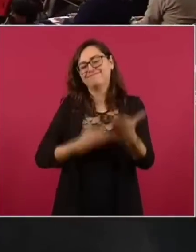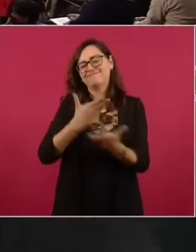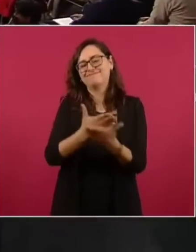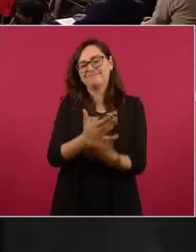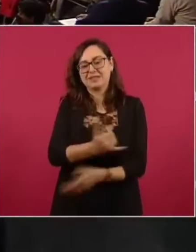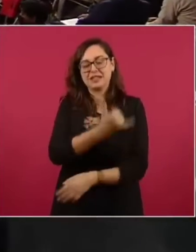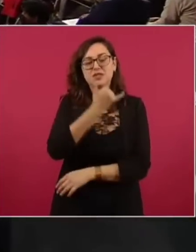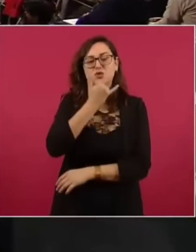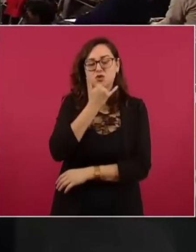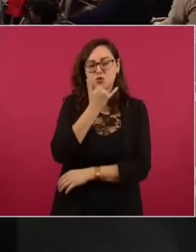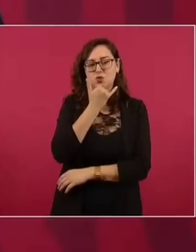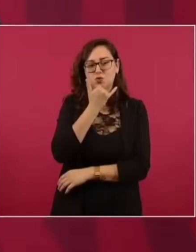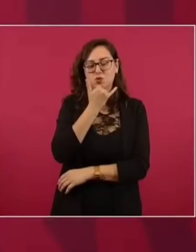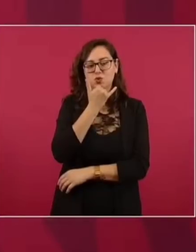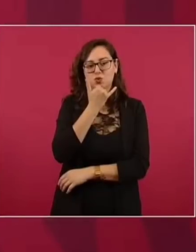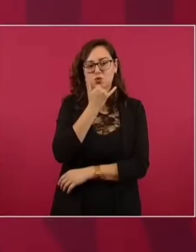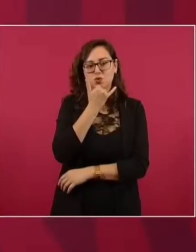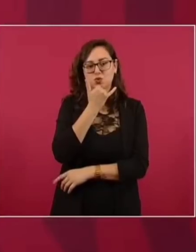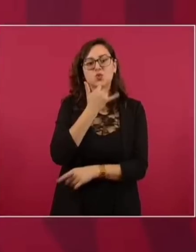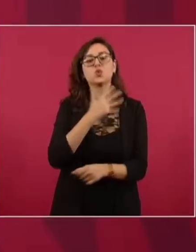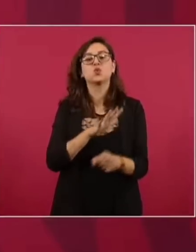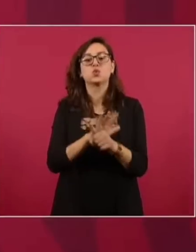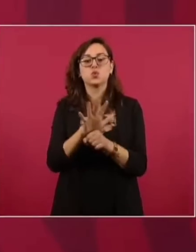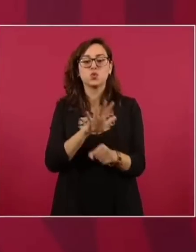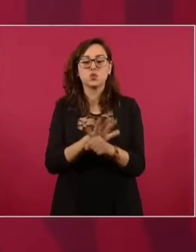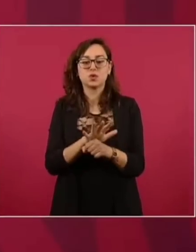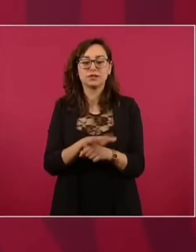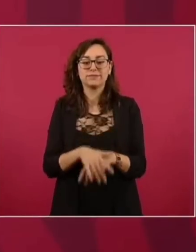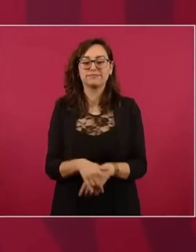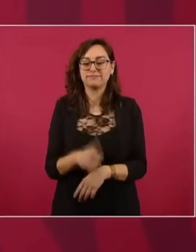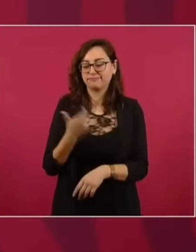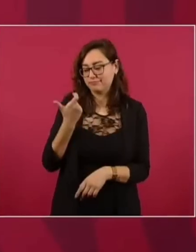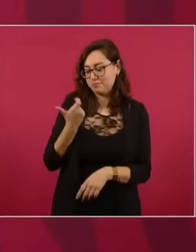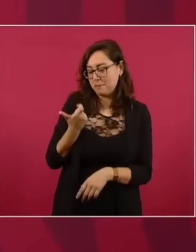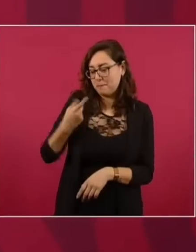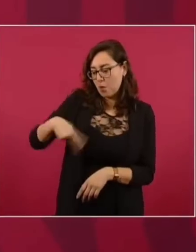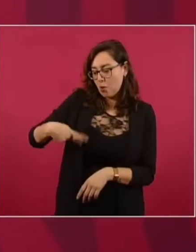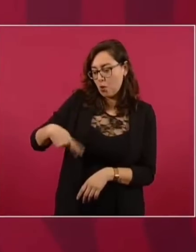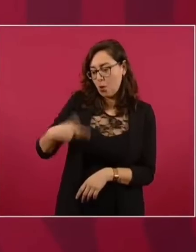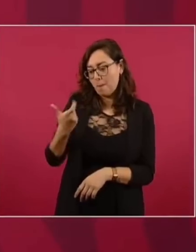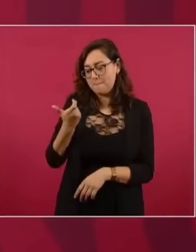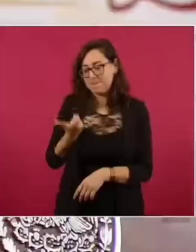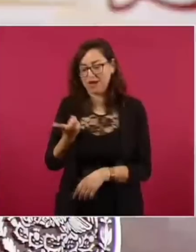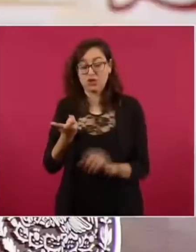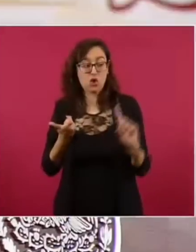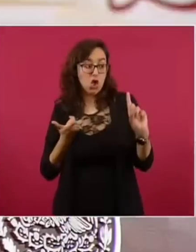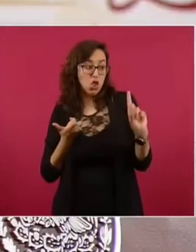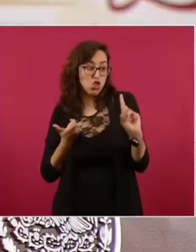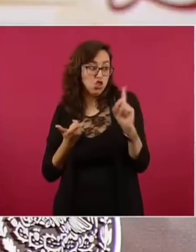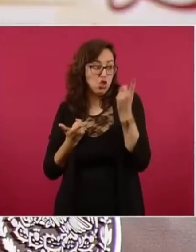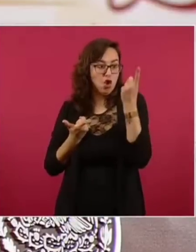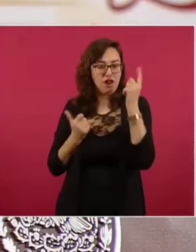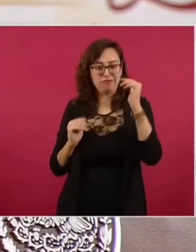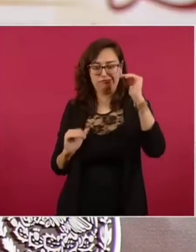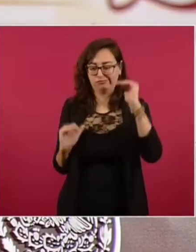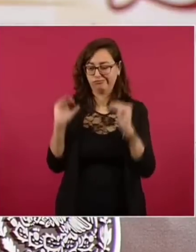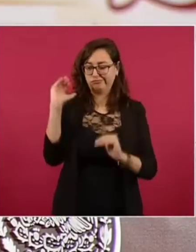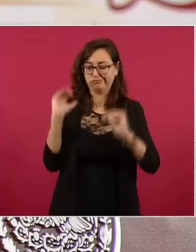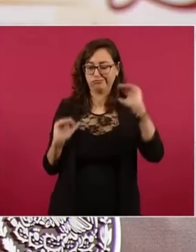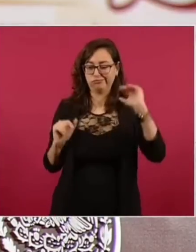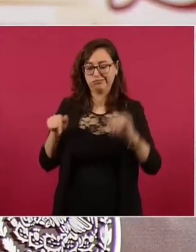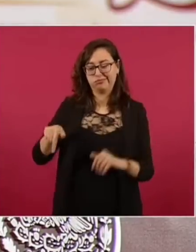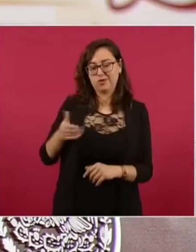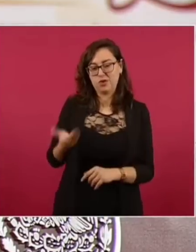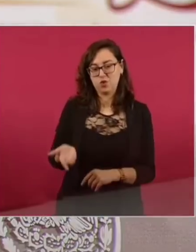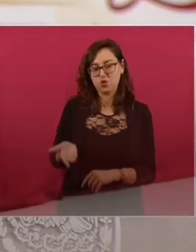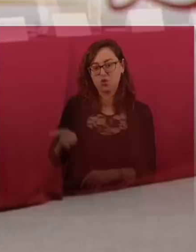de Latinoamérica y el Caribe. Y tiene con qué, el maestro de los presidentes. Y no exagero, un verdadero